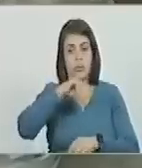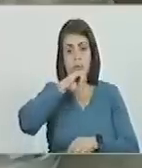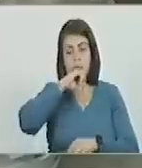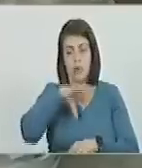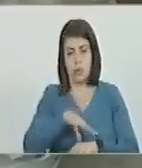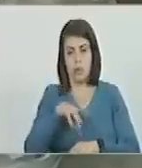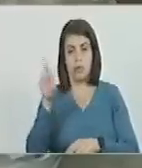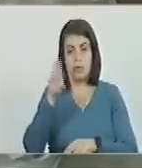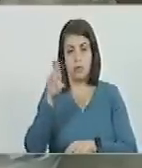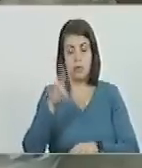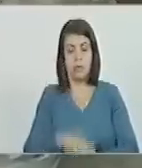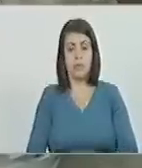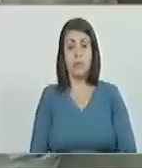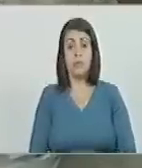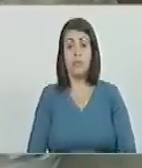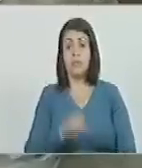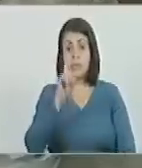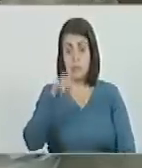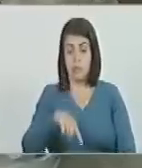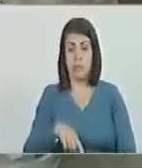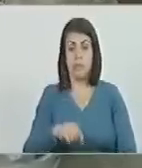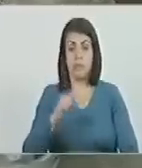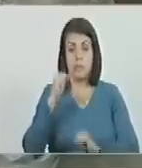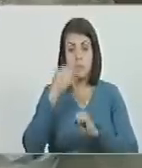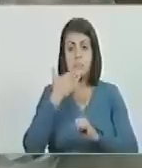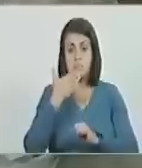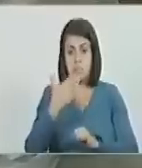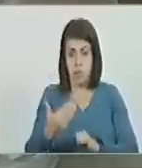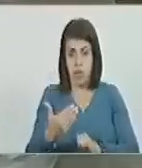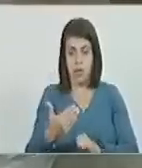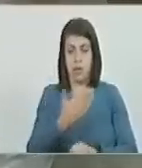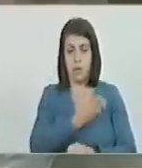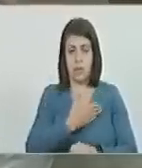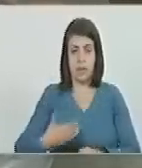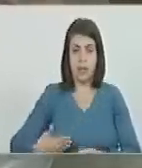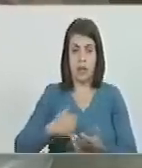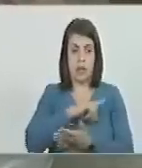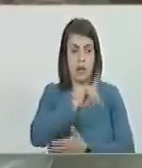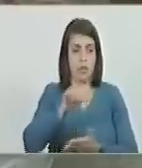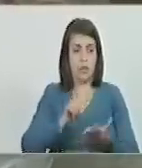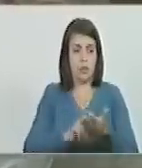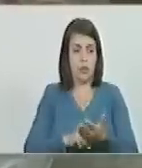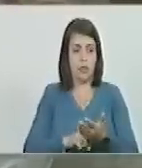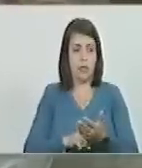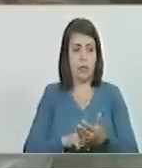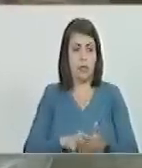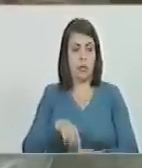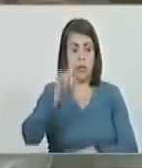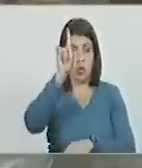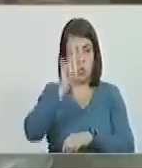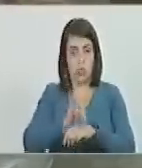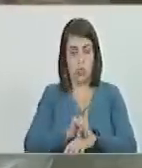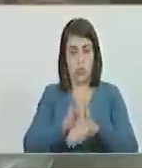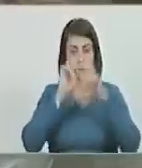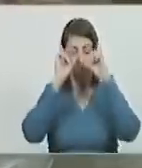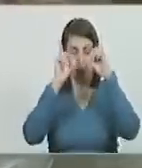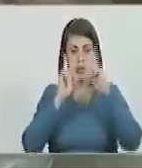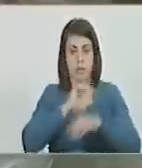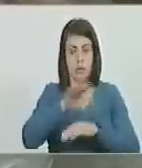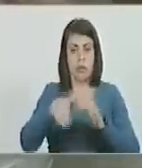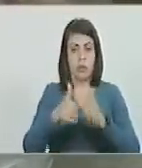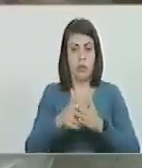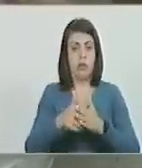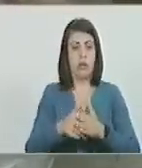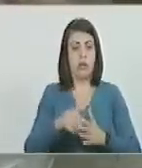historia republicana. Y así que pido, presidente, le pido a la plenaria que votemos por unanimidad en nombre de